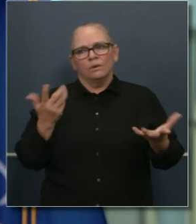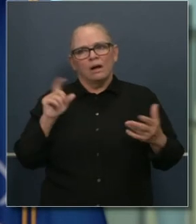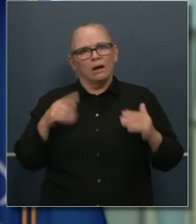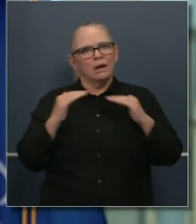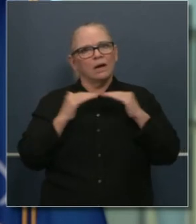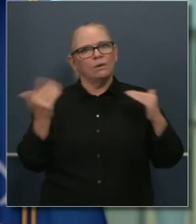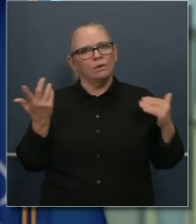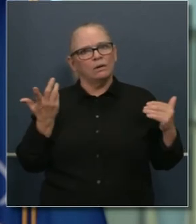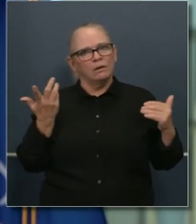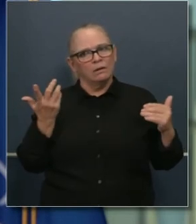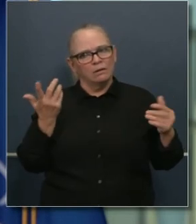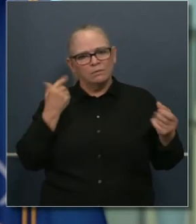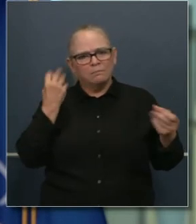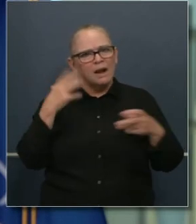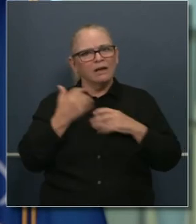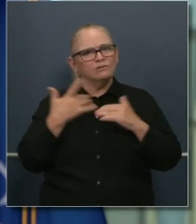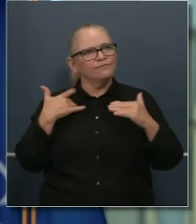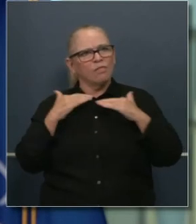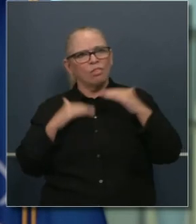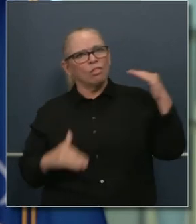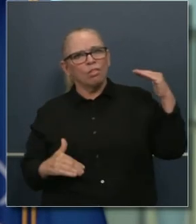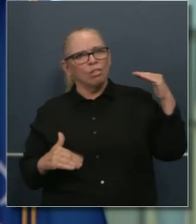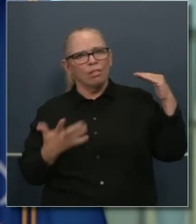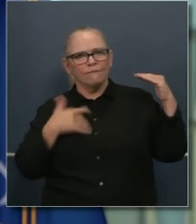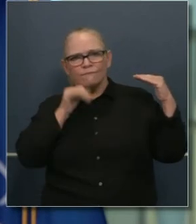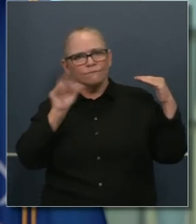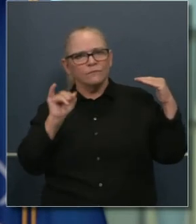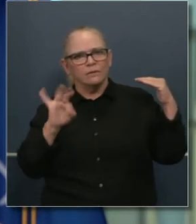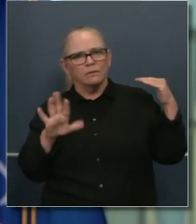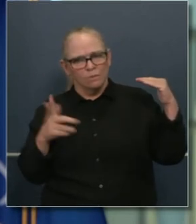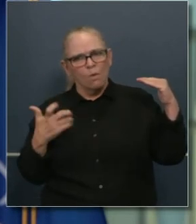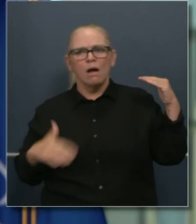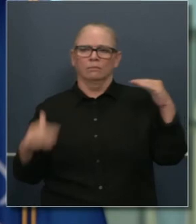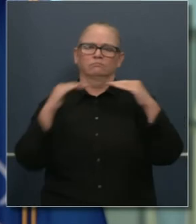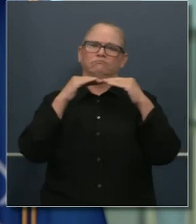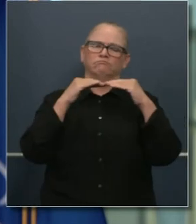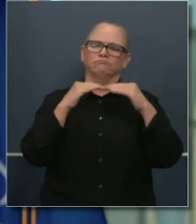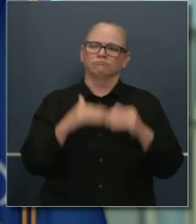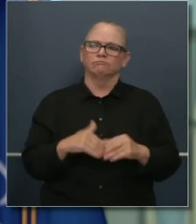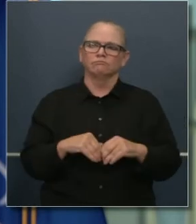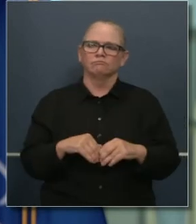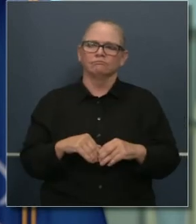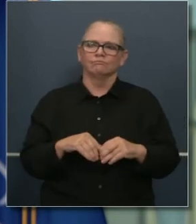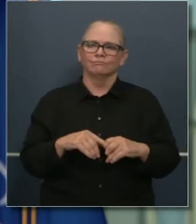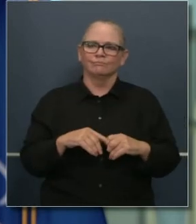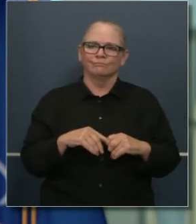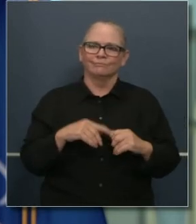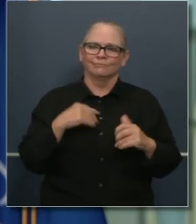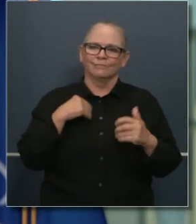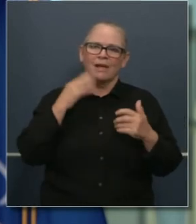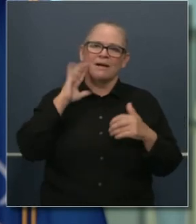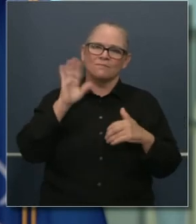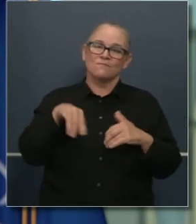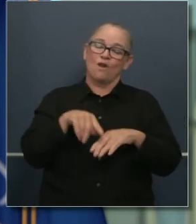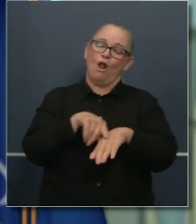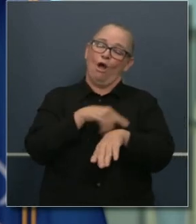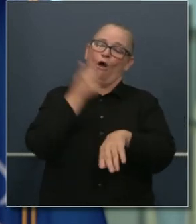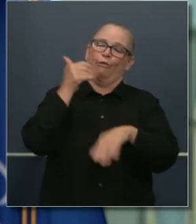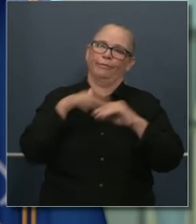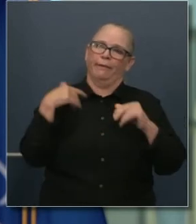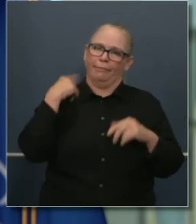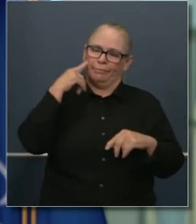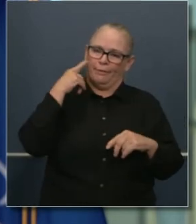sé que ha tomado desde mi punto de vista un poco más del tiempo que yo esperaba pero quiero asegurarme de que lo hagamos